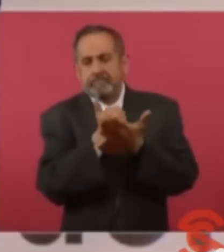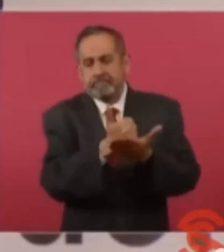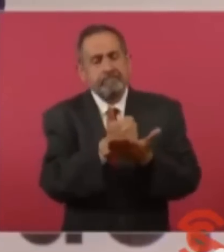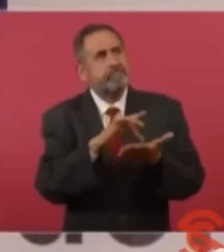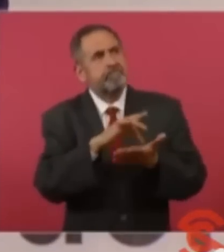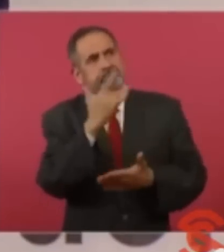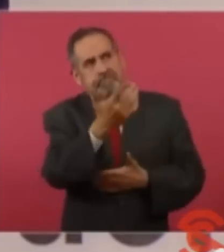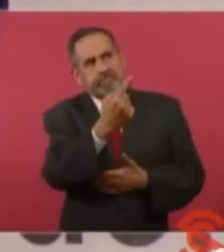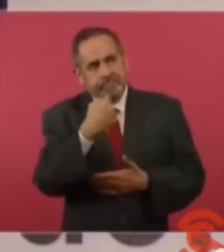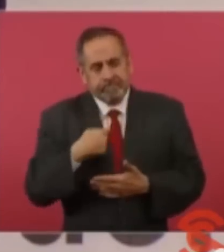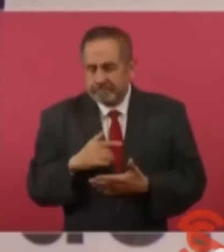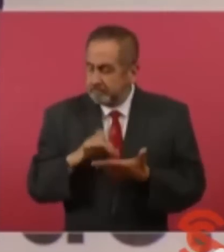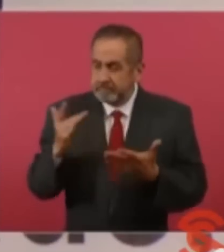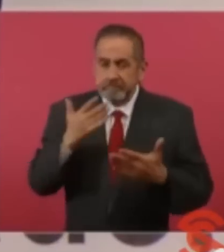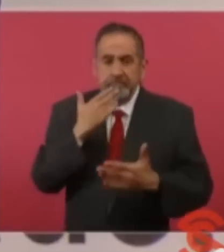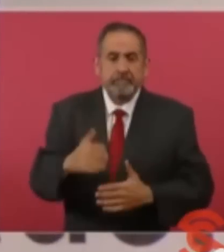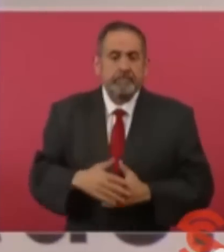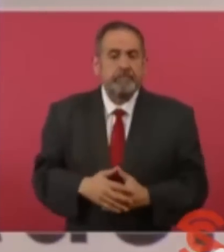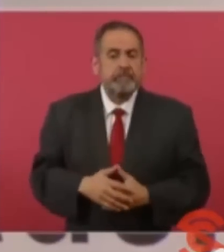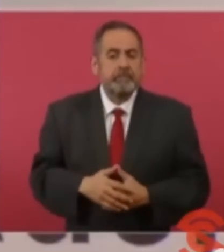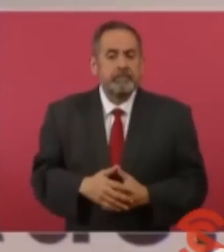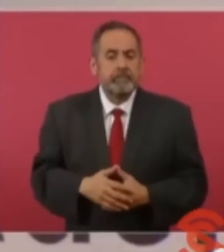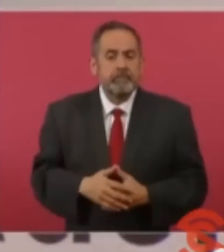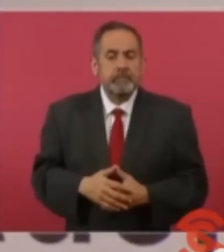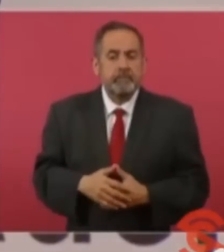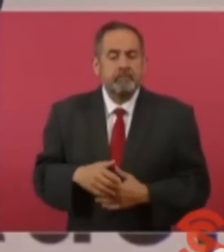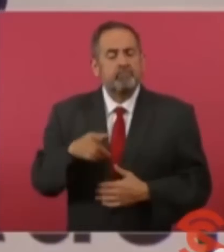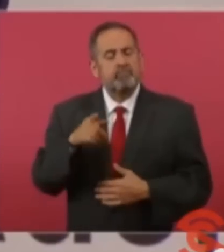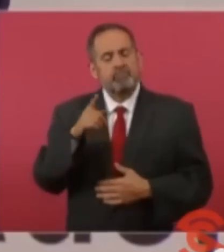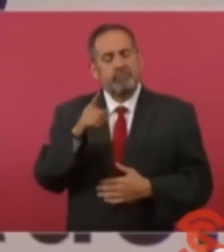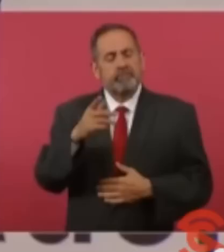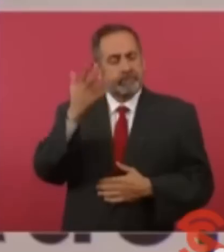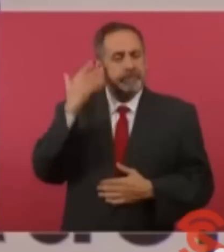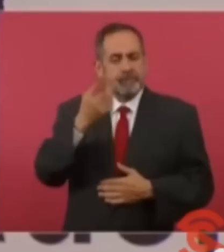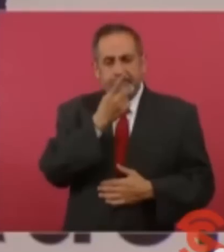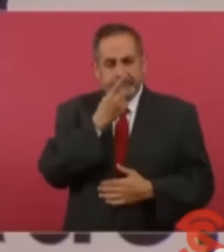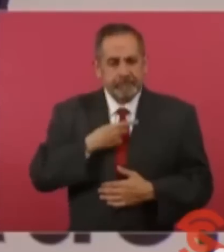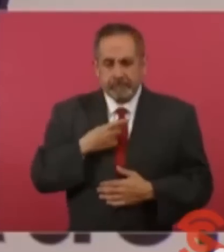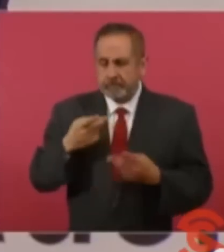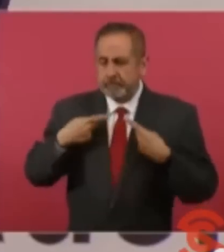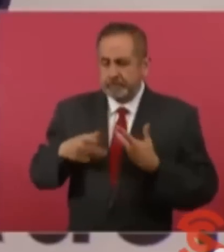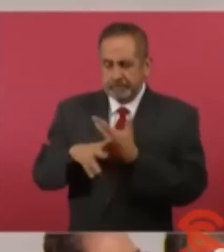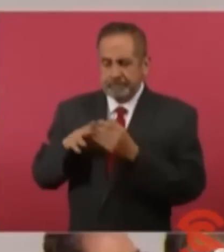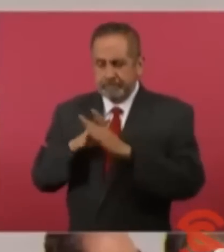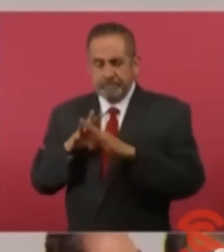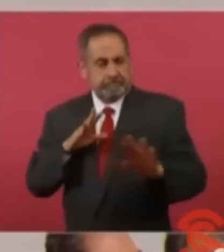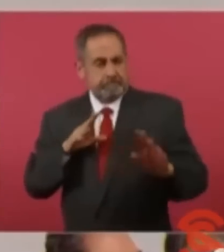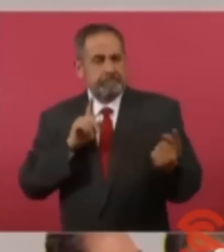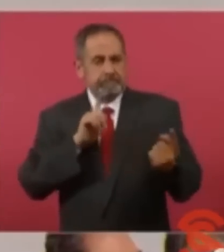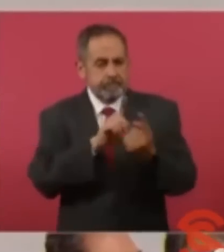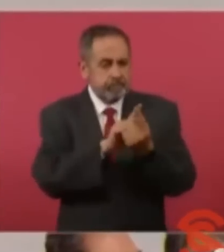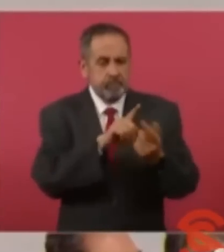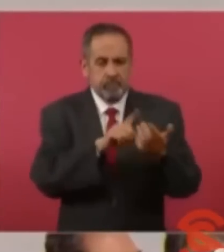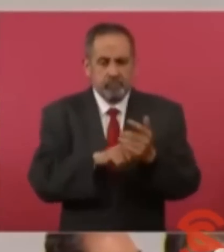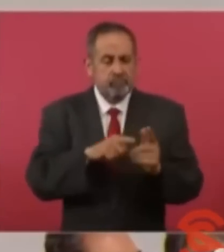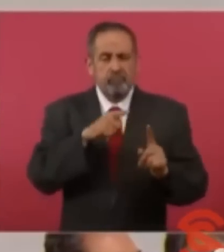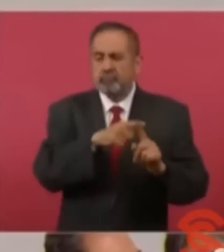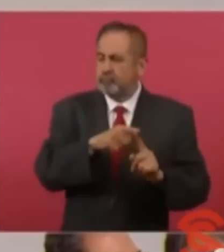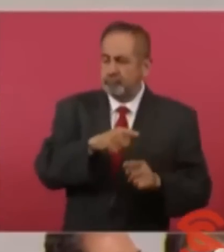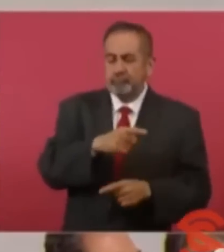decía un paisano, hermano migrante, con mucho